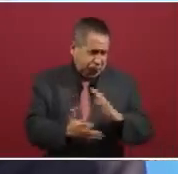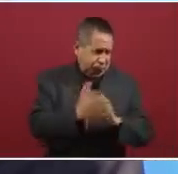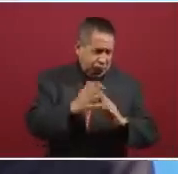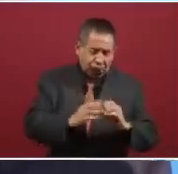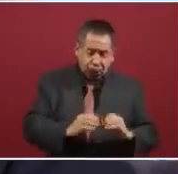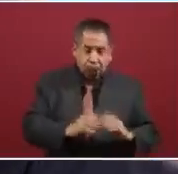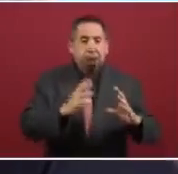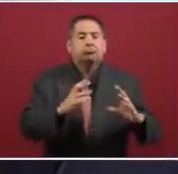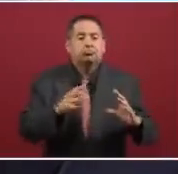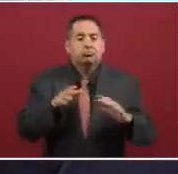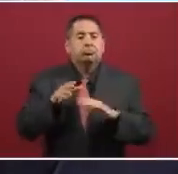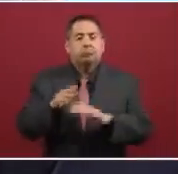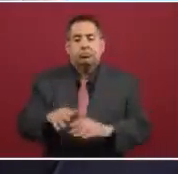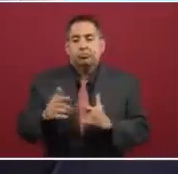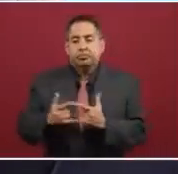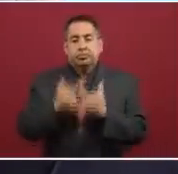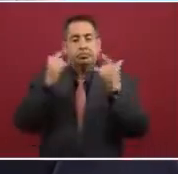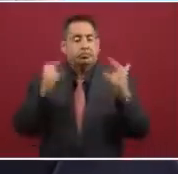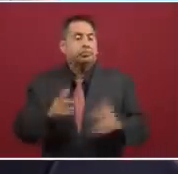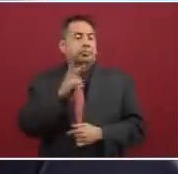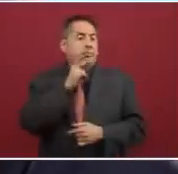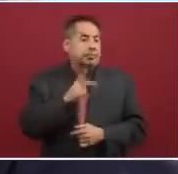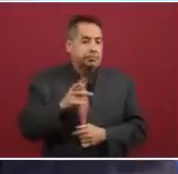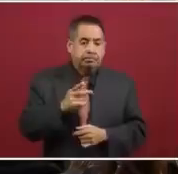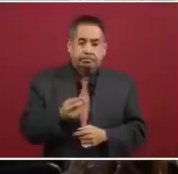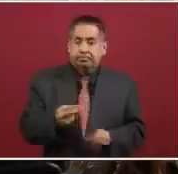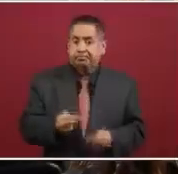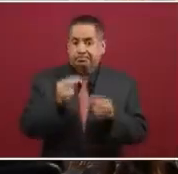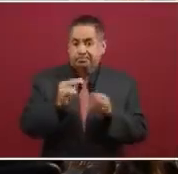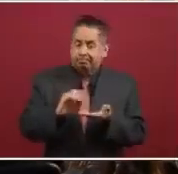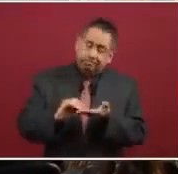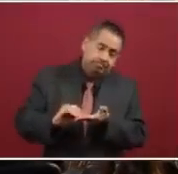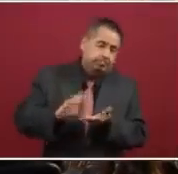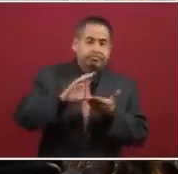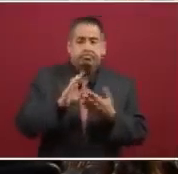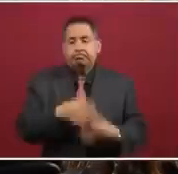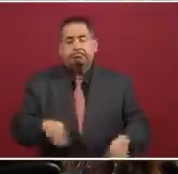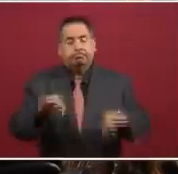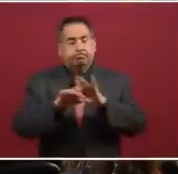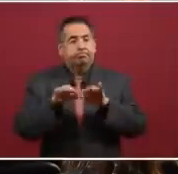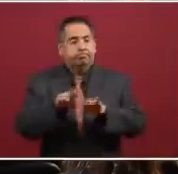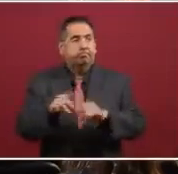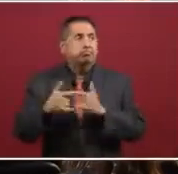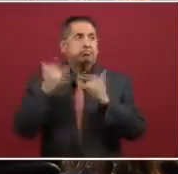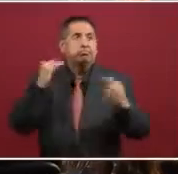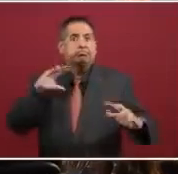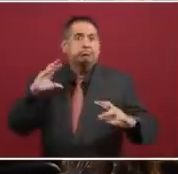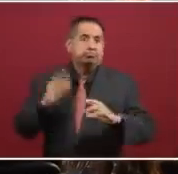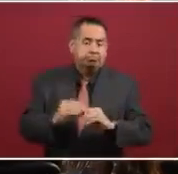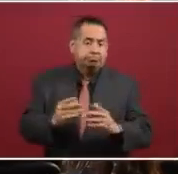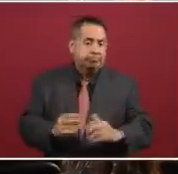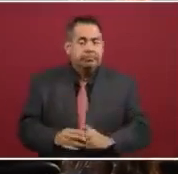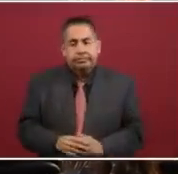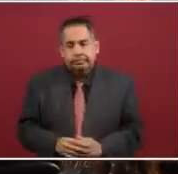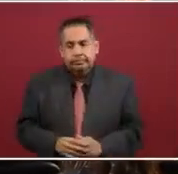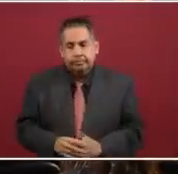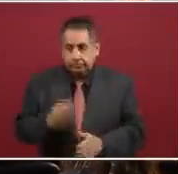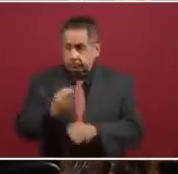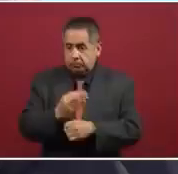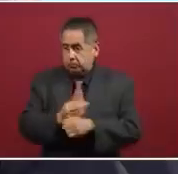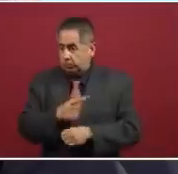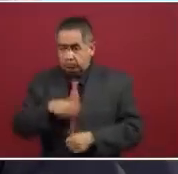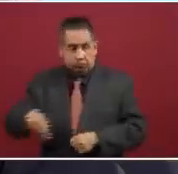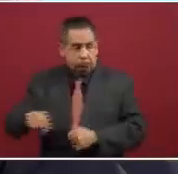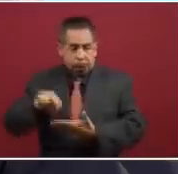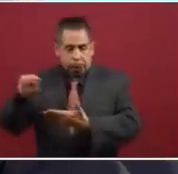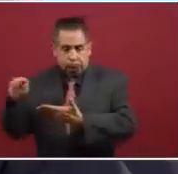más grande en la historia de Pemex. De esta manera, con la firma del presente acuerdo,